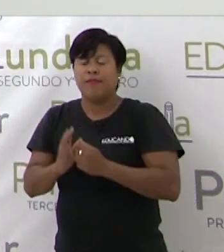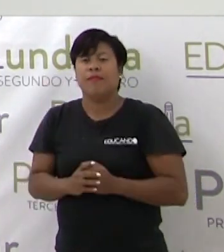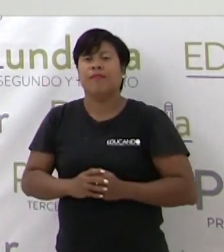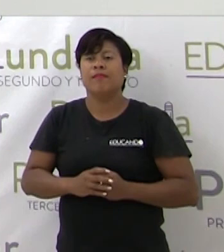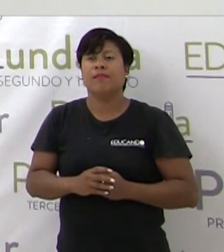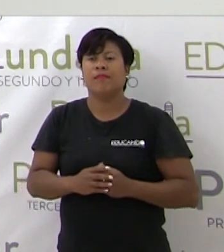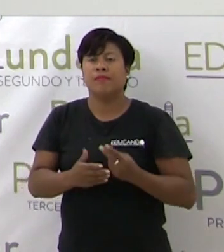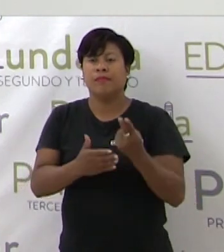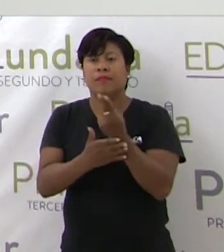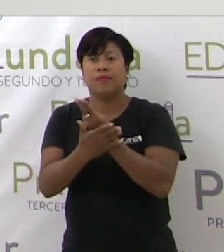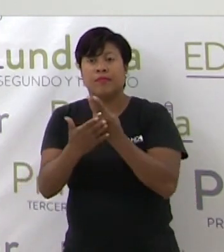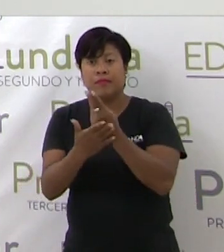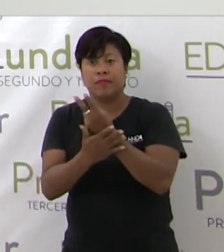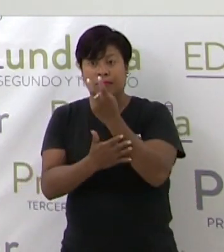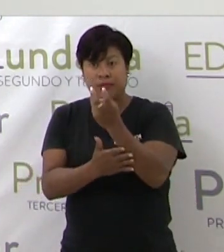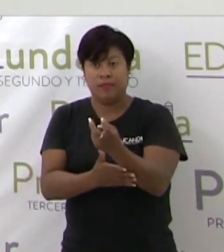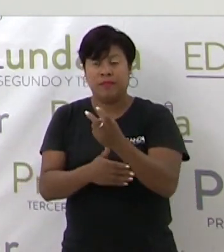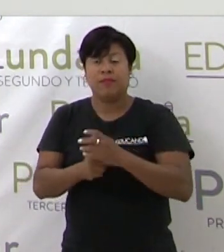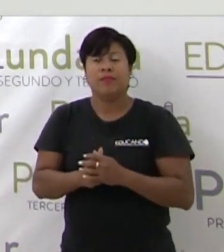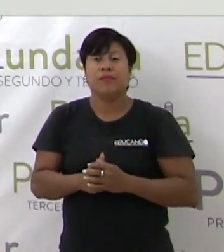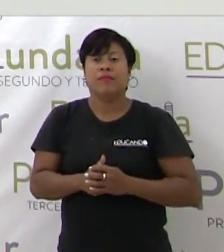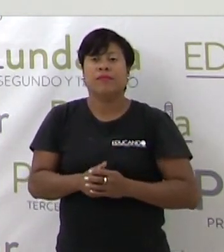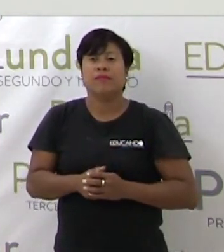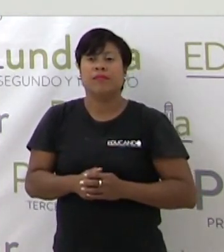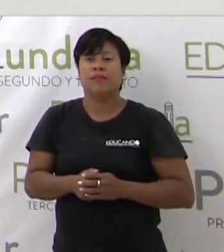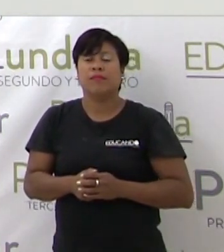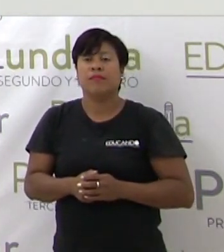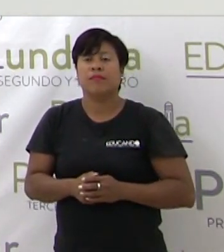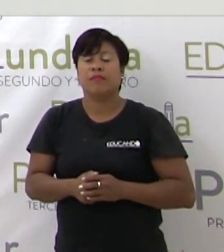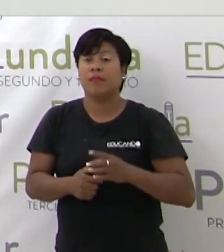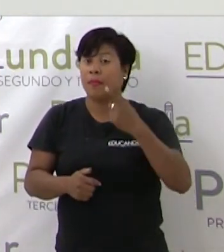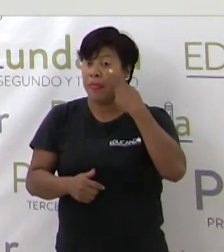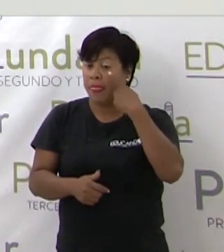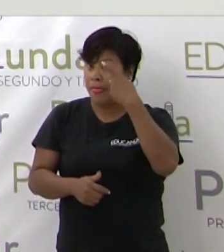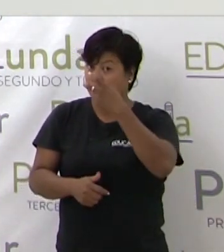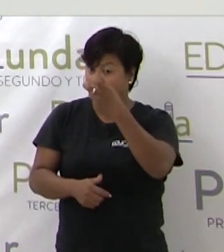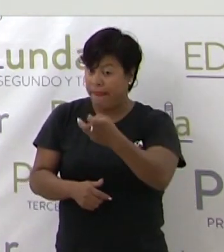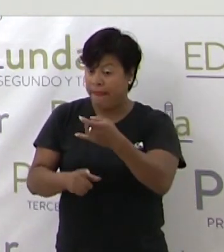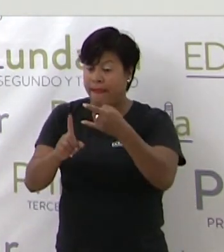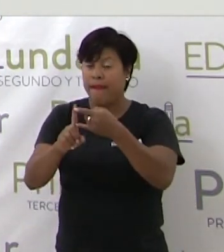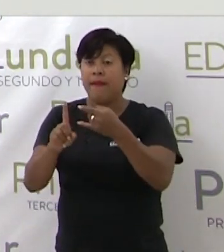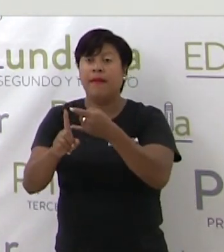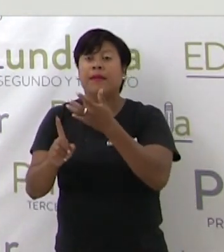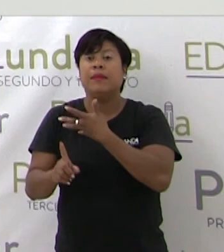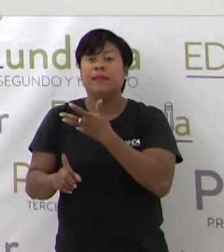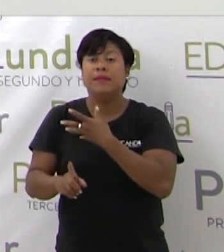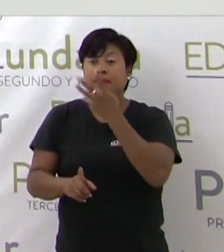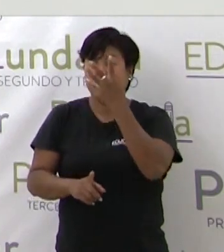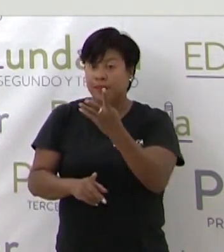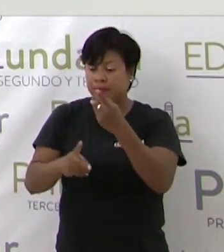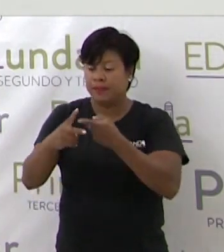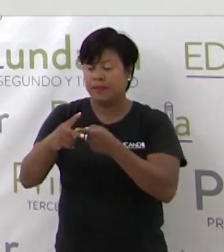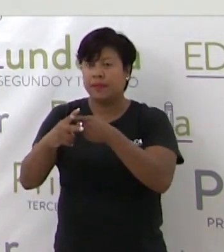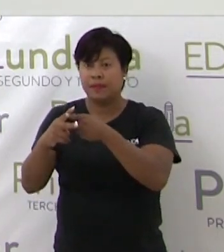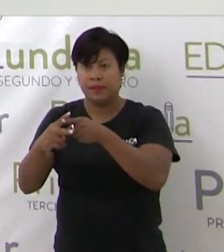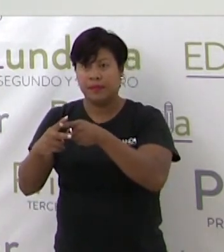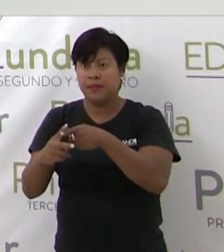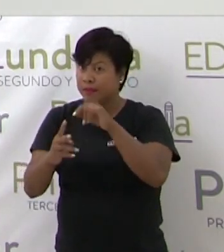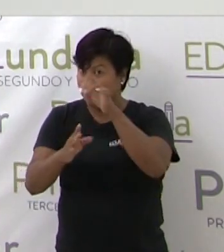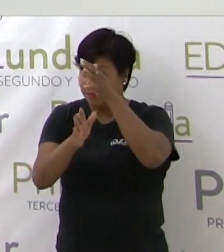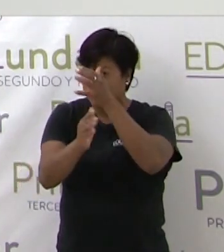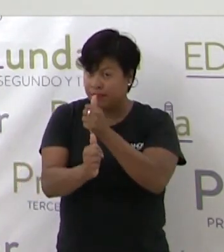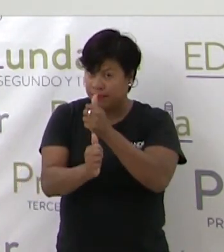voy a dibujar a pulso nada más. Fíjense que ese cuadrado tiene 4 ángulos. ¿Estamos de